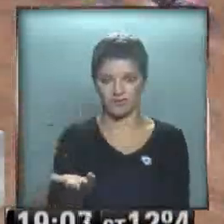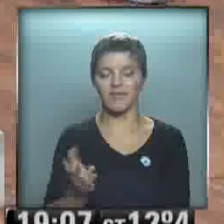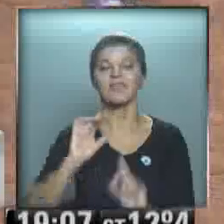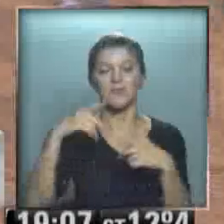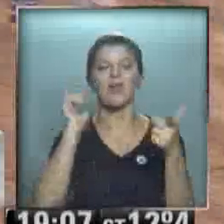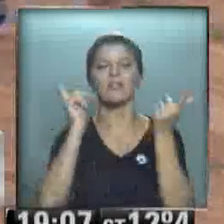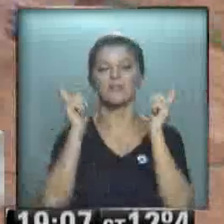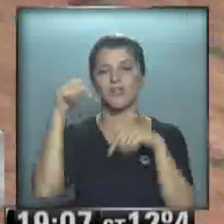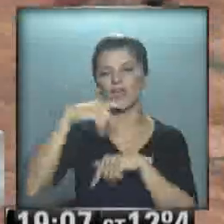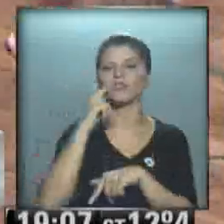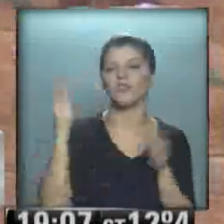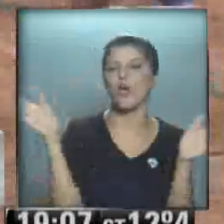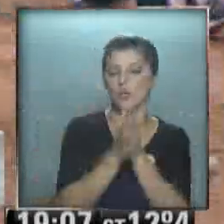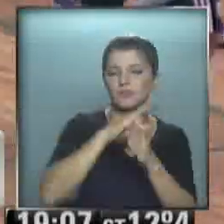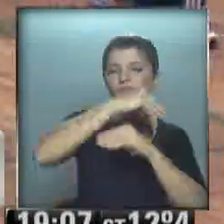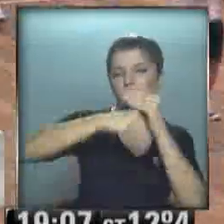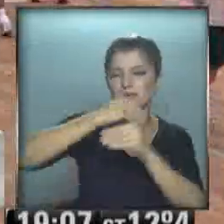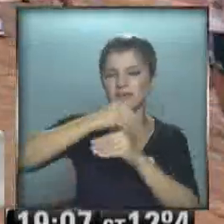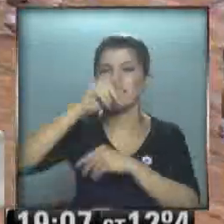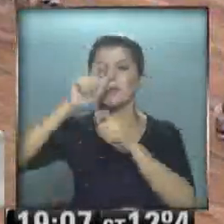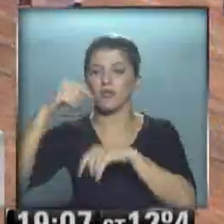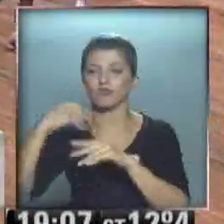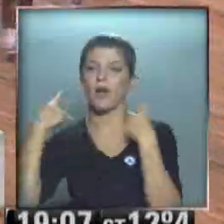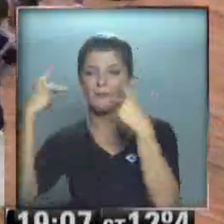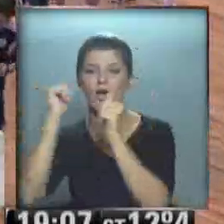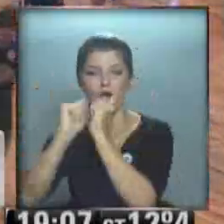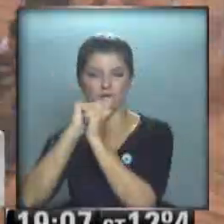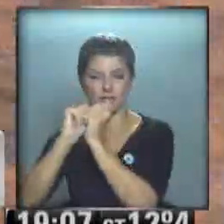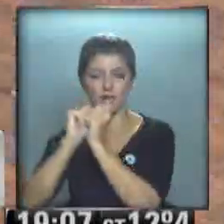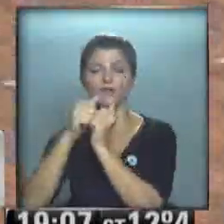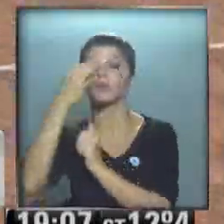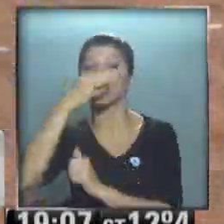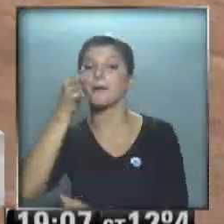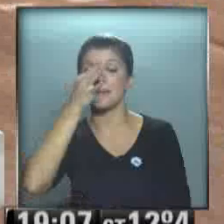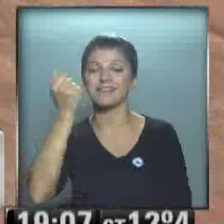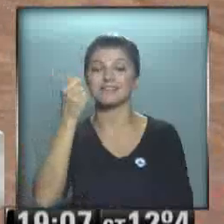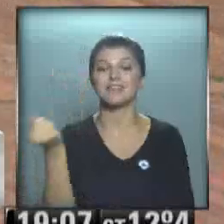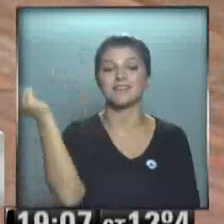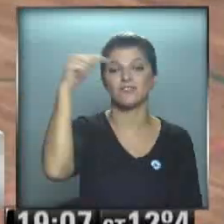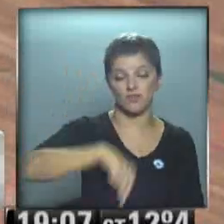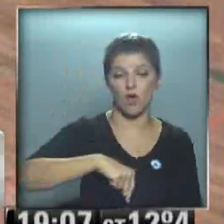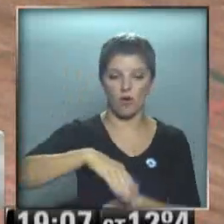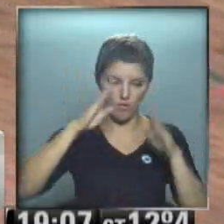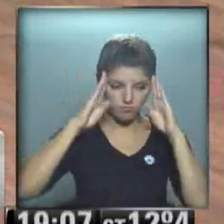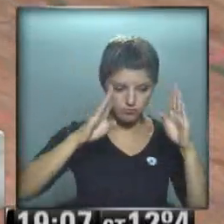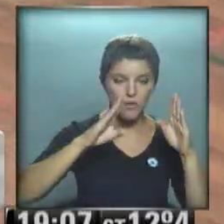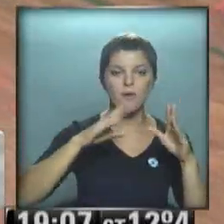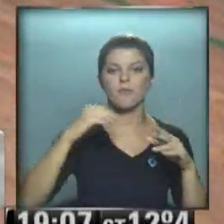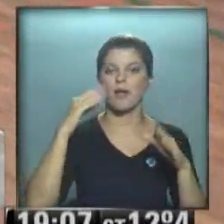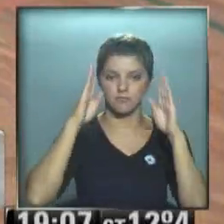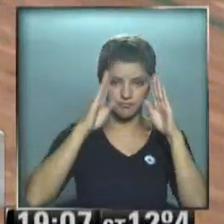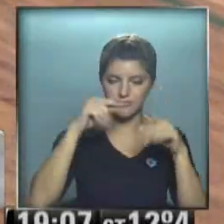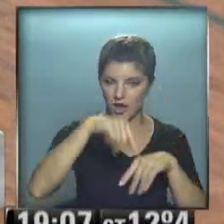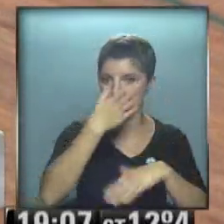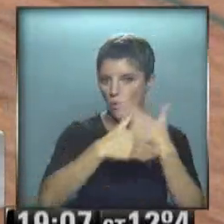Disfrutar de estos días con mi familia, con mi gente, que me voy para Rosario ahora, y llegar el 26 con todas las pilas para dar lo mejor, como siempre. Para los que